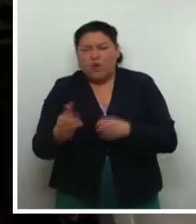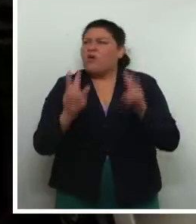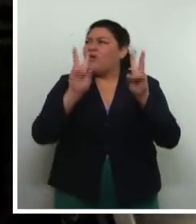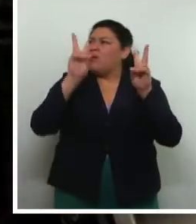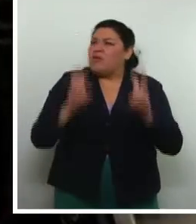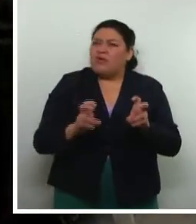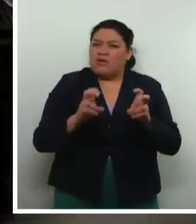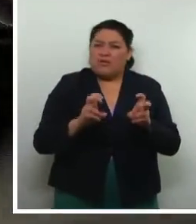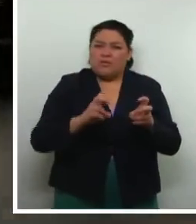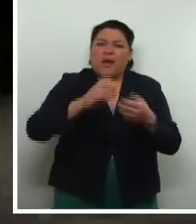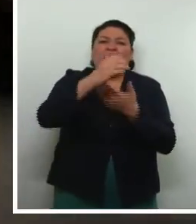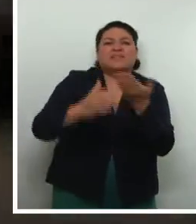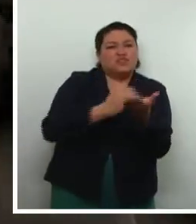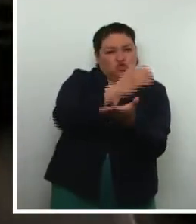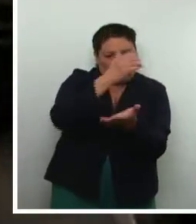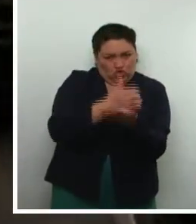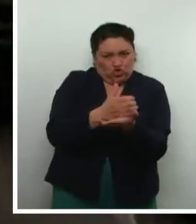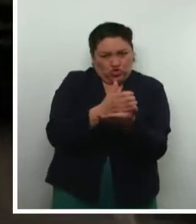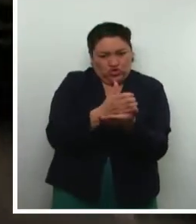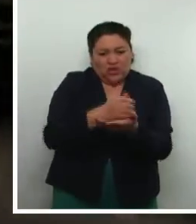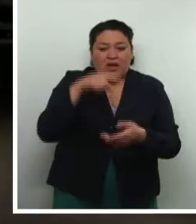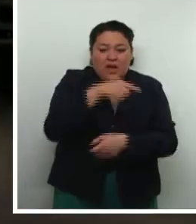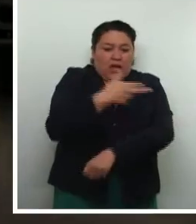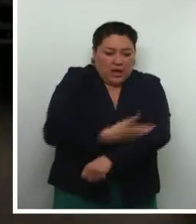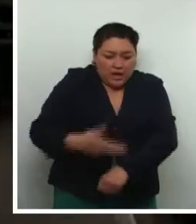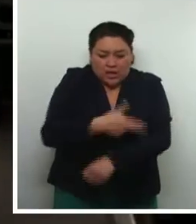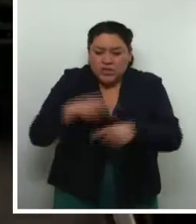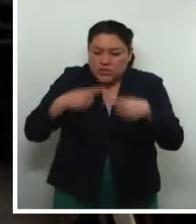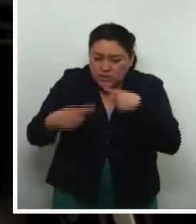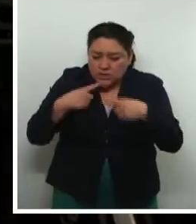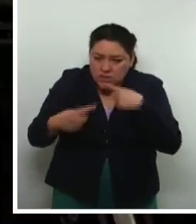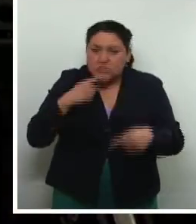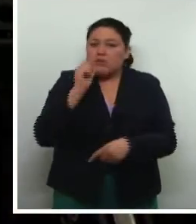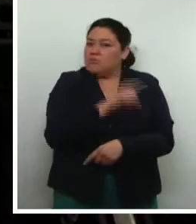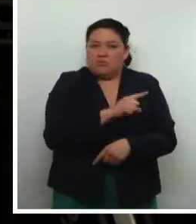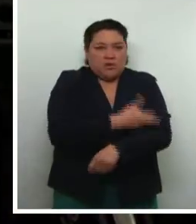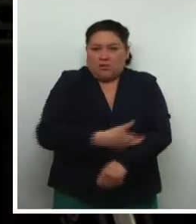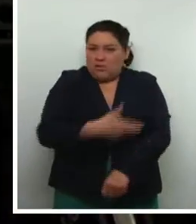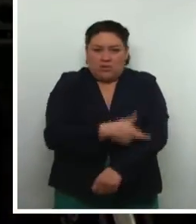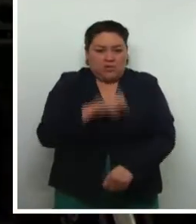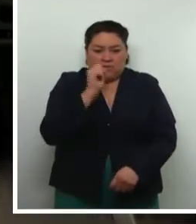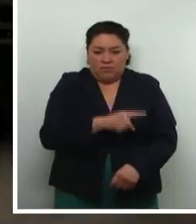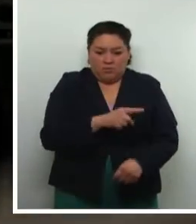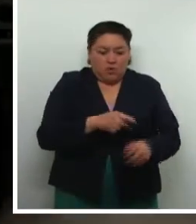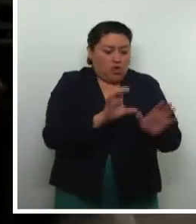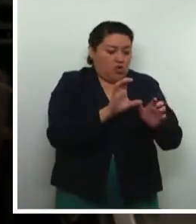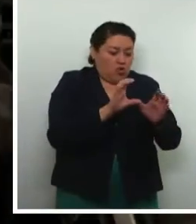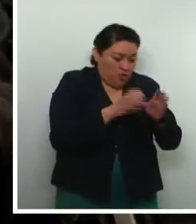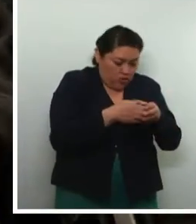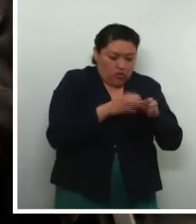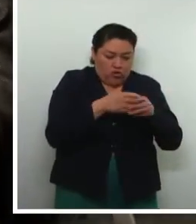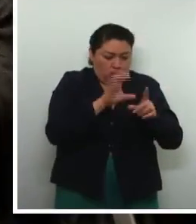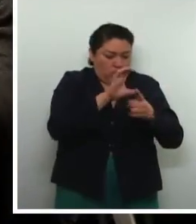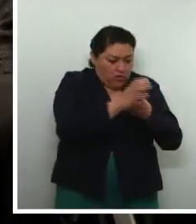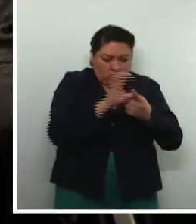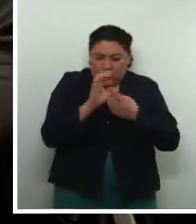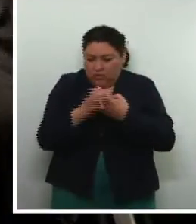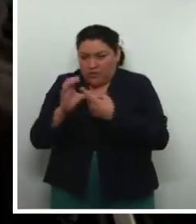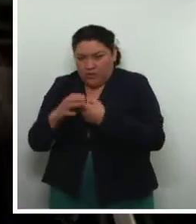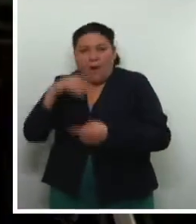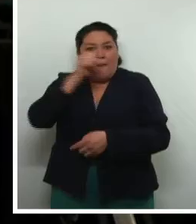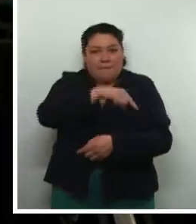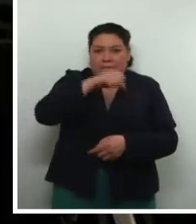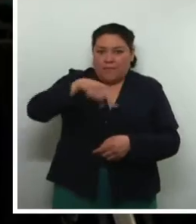de ciudadanía, está trabajando en el mismo sentido. Cada comisión que pase, vamos a